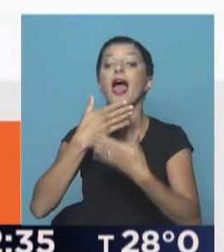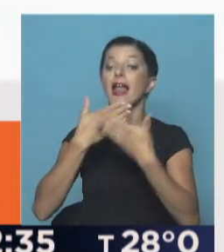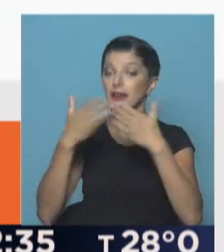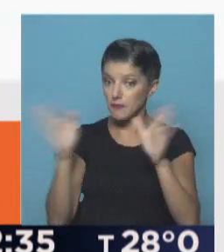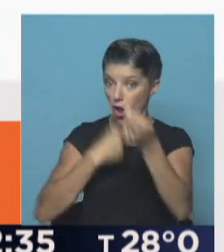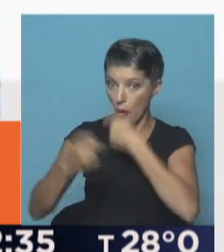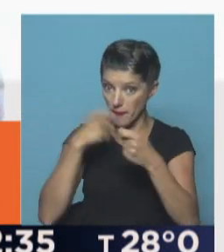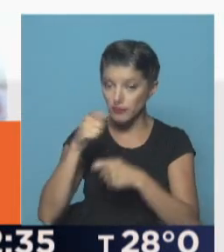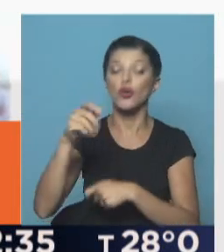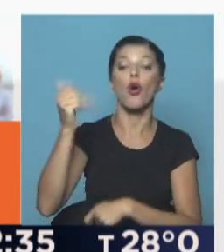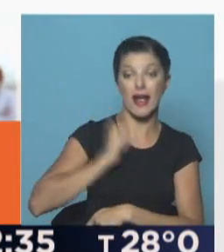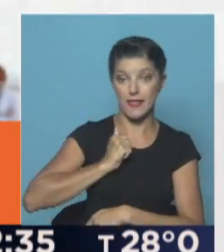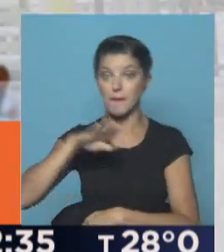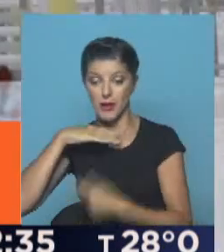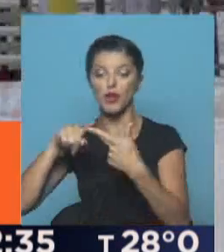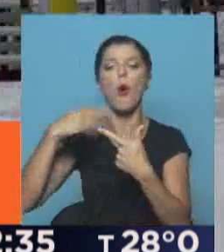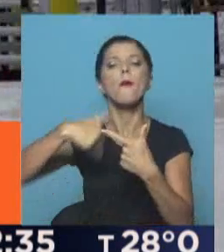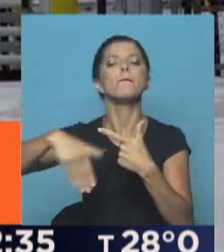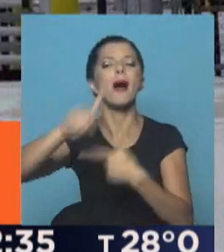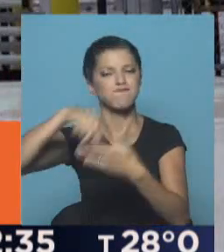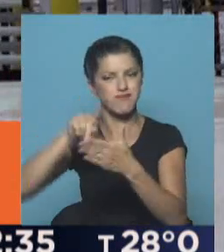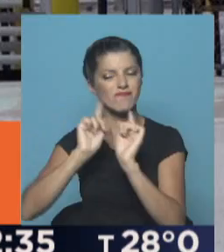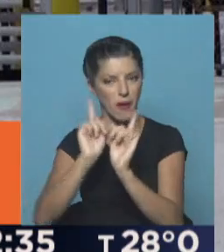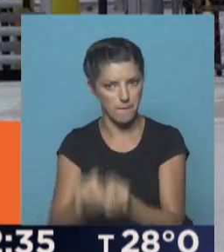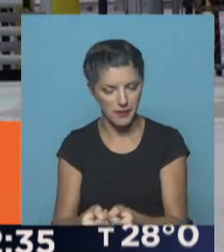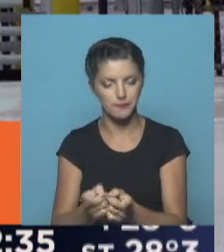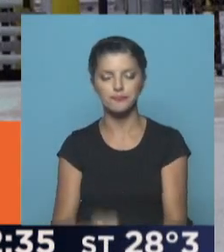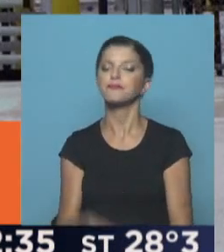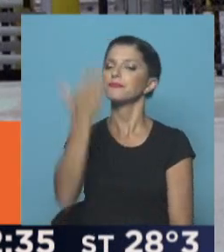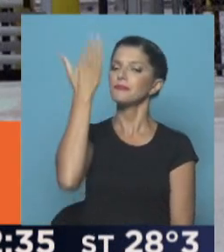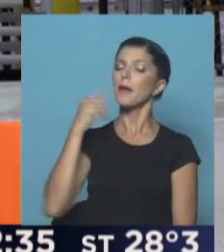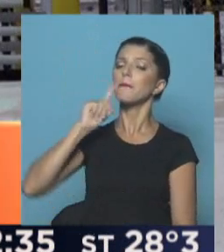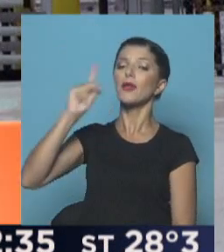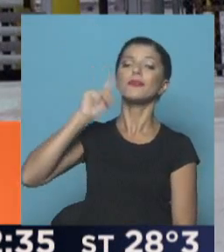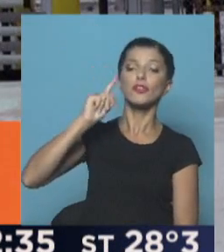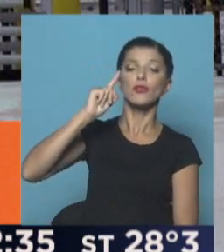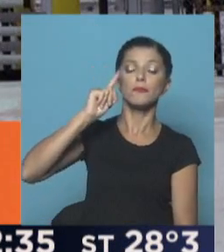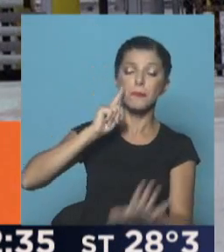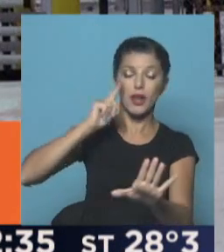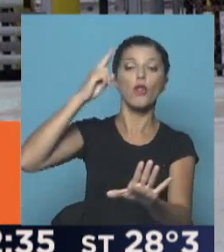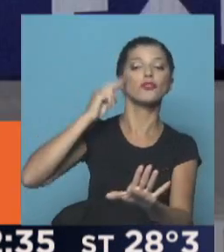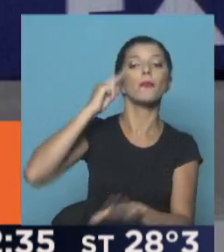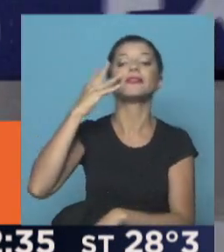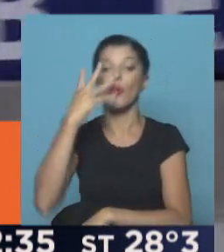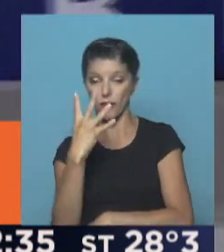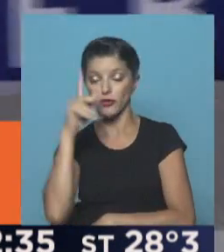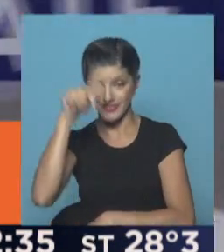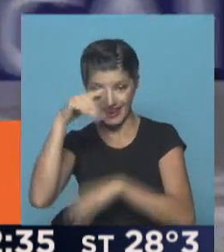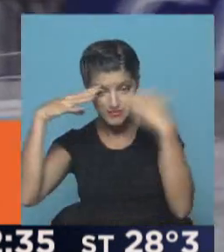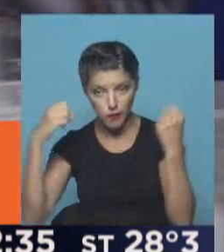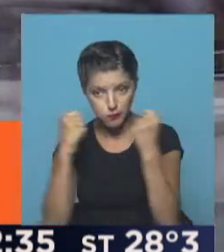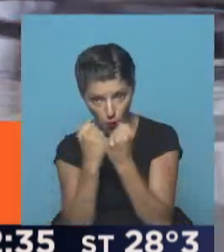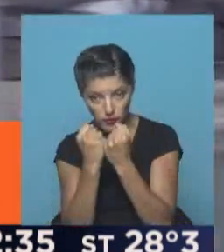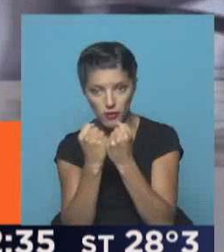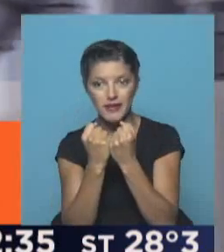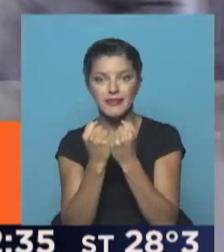Canadá. En vigencia desde 1994, el acuerdo disminuye las barreras arancelarias entre